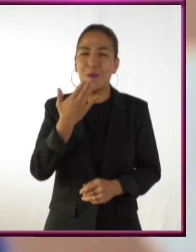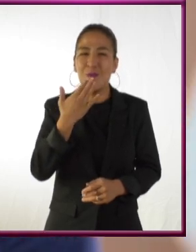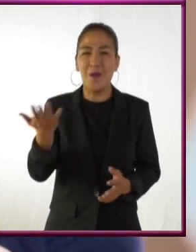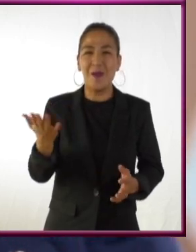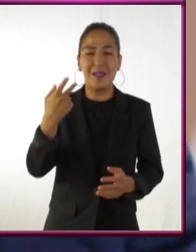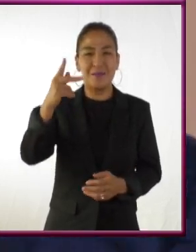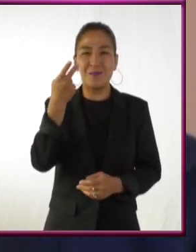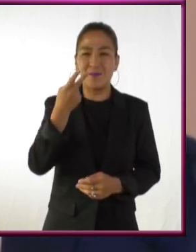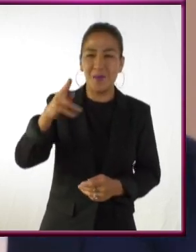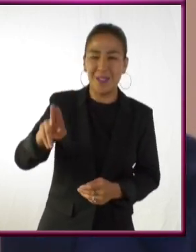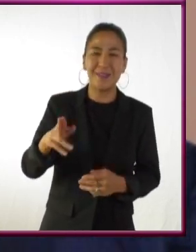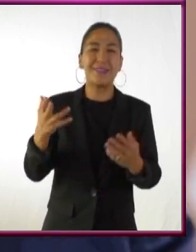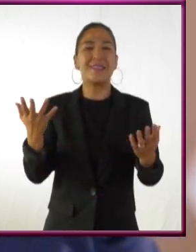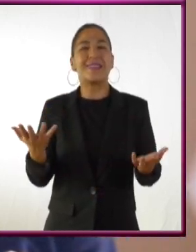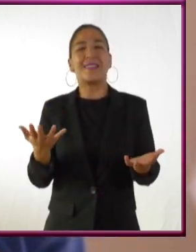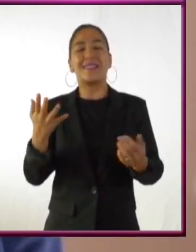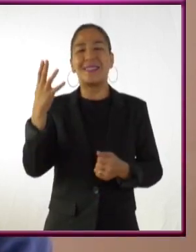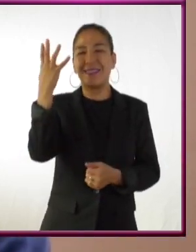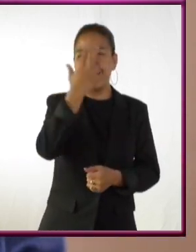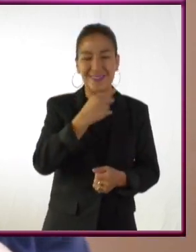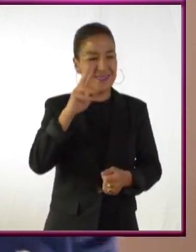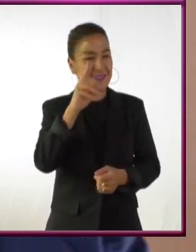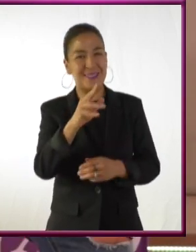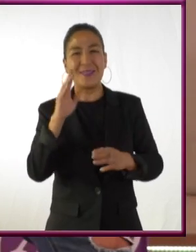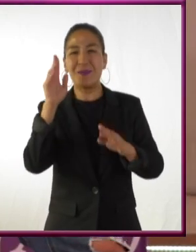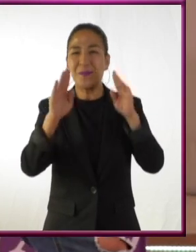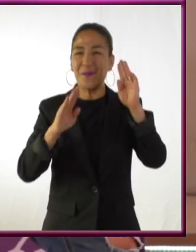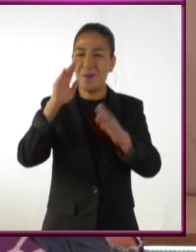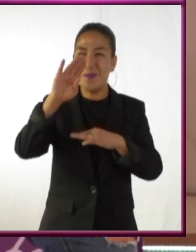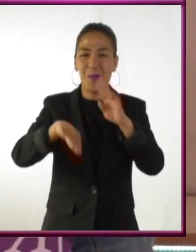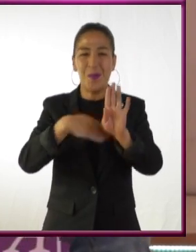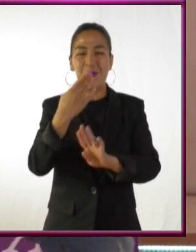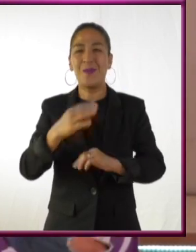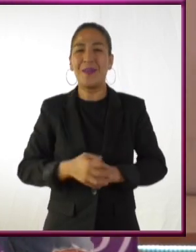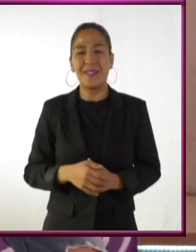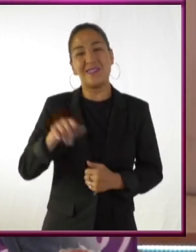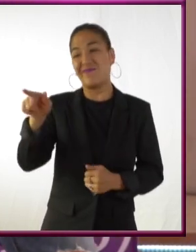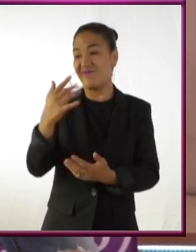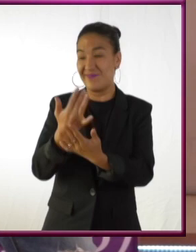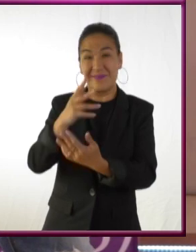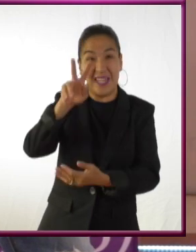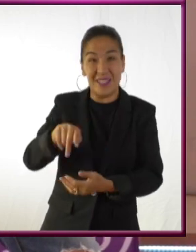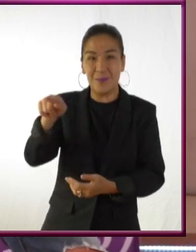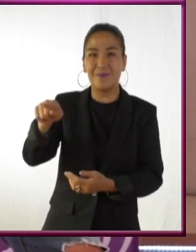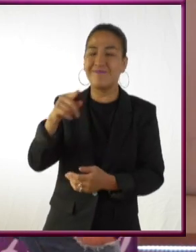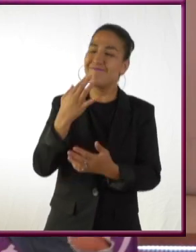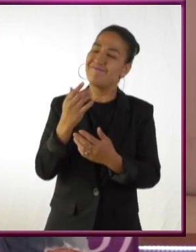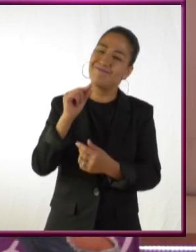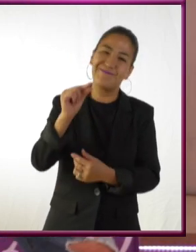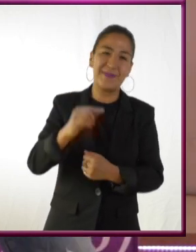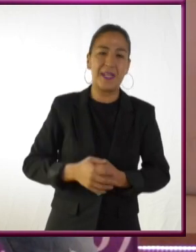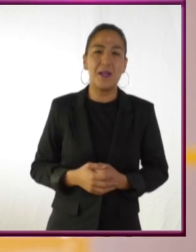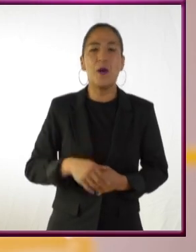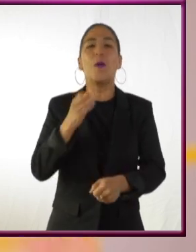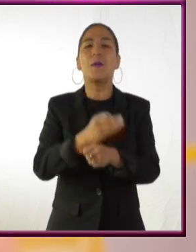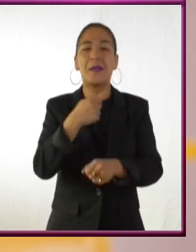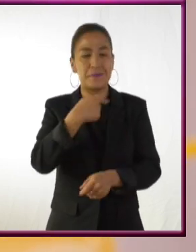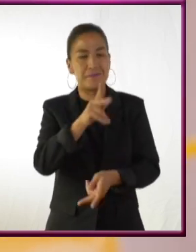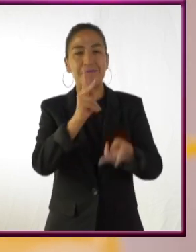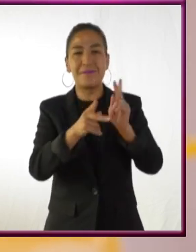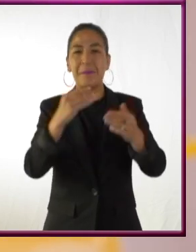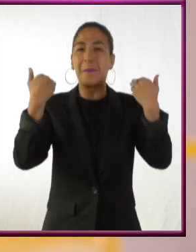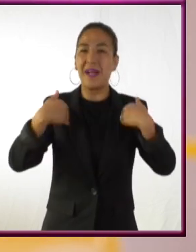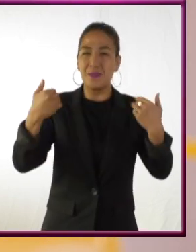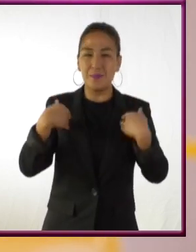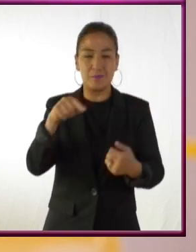Hermosillo, San Carlos, Puerto Peñasco. Qué ganas de salir a Sonora al mundo, mijita. Ay, ya sé, los paseos reales van a tener que esperar un poquito, pero justo